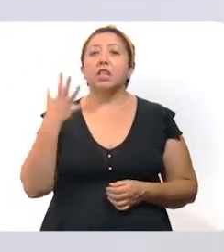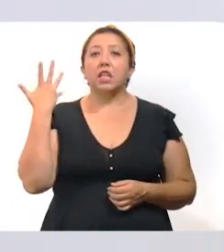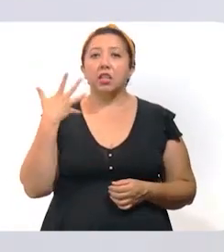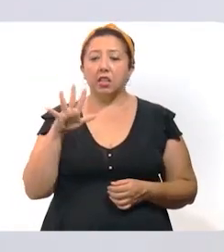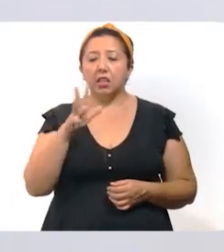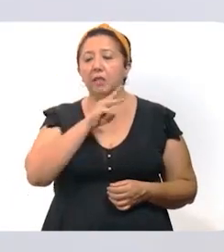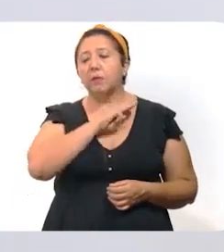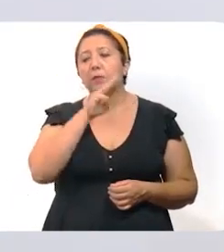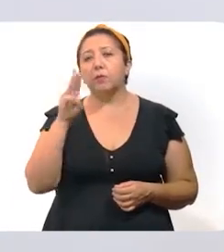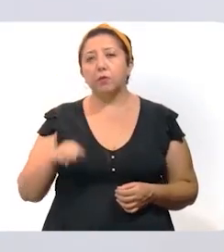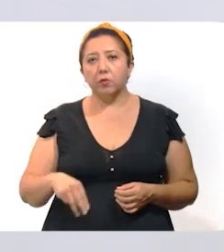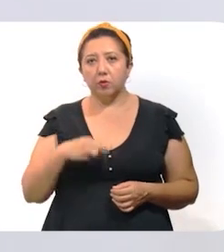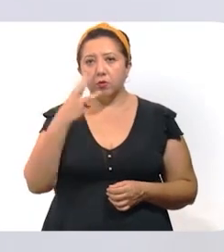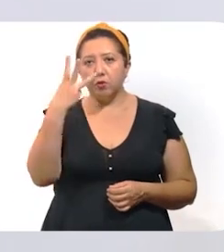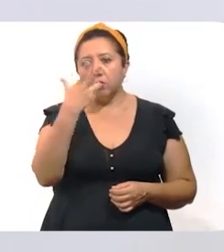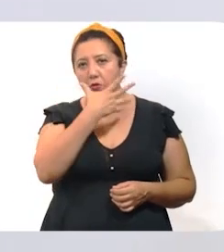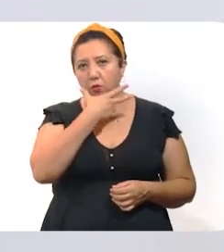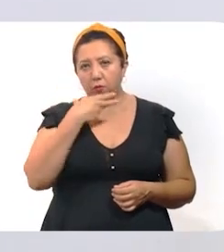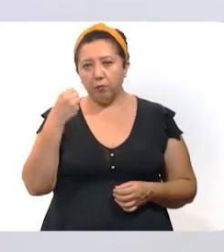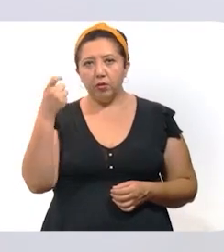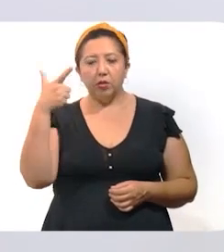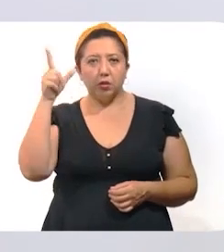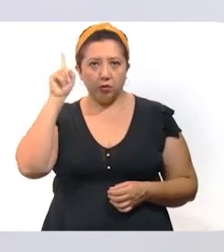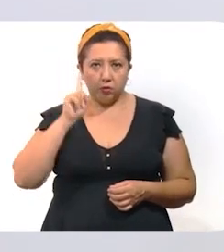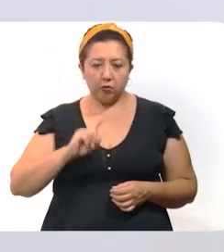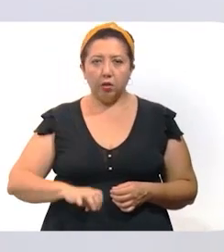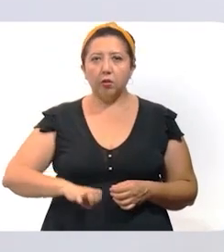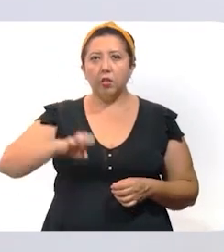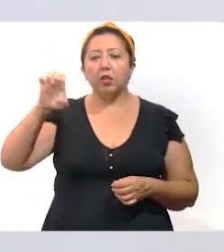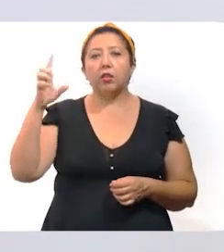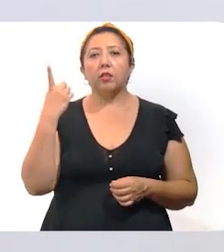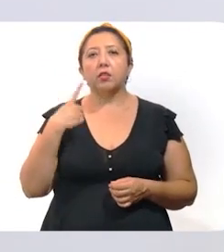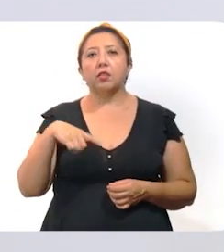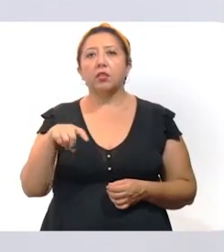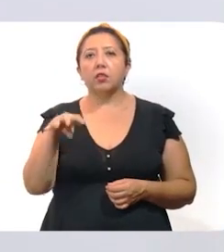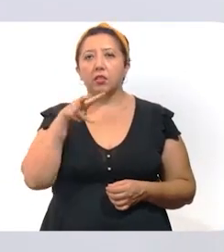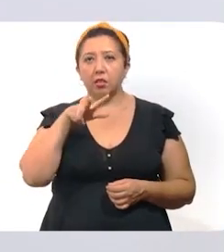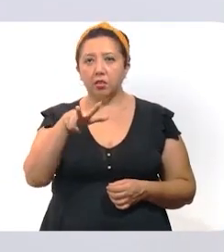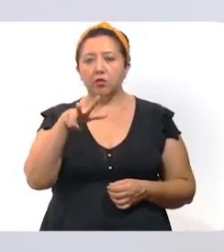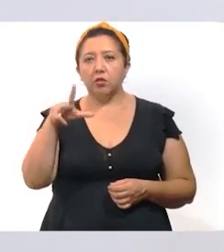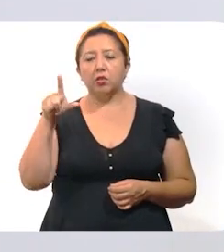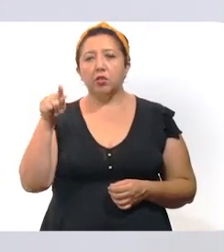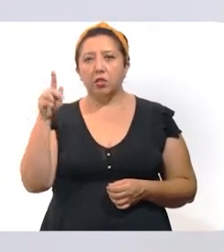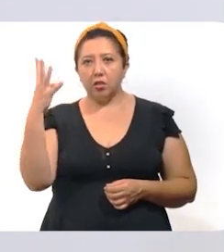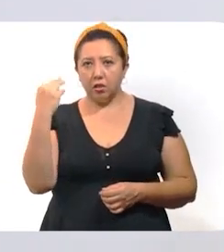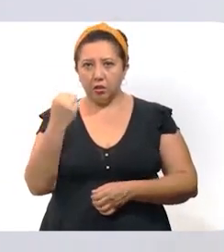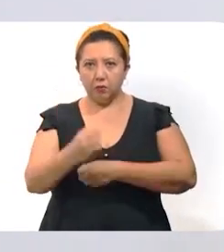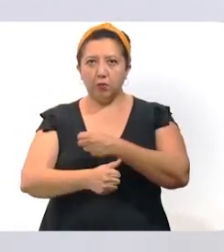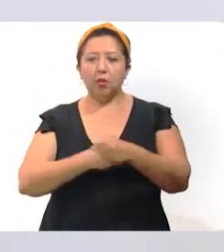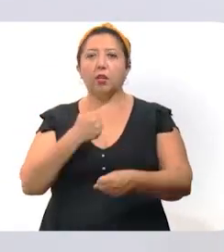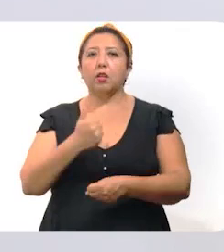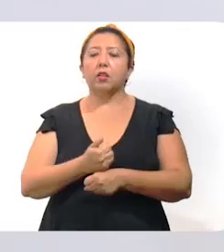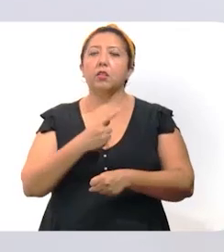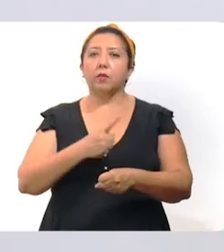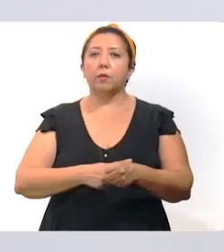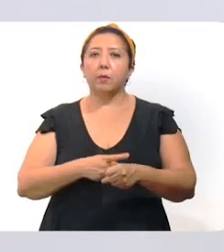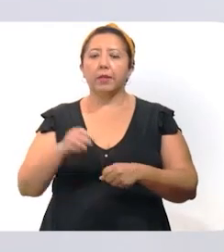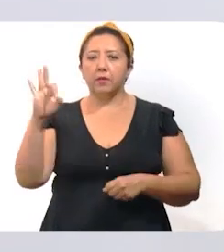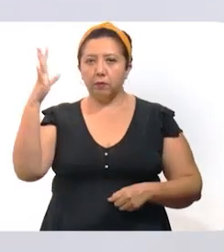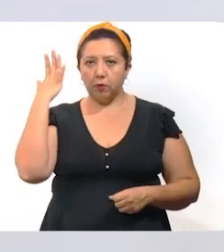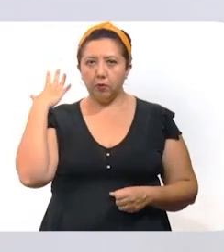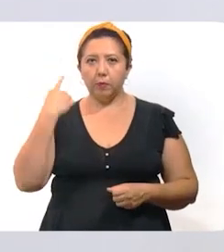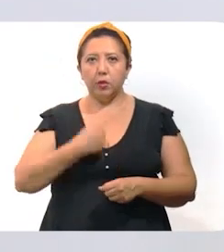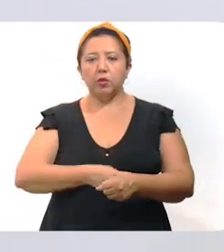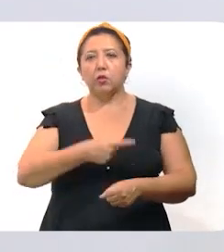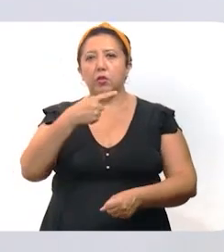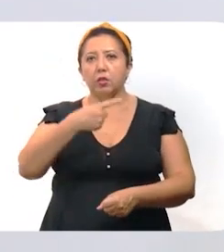10 fallecimientos, son 3 hombres y 7 mujeres de un rango de edad de 18 a 79 años. Sus principales